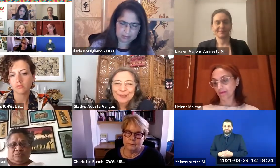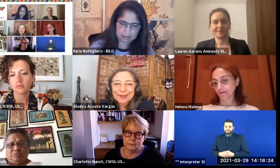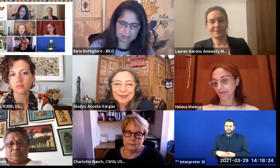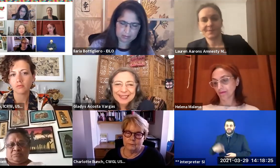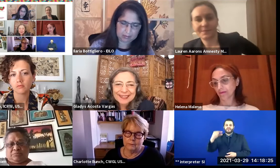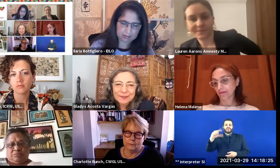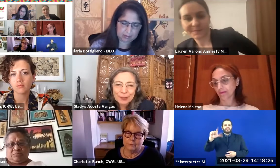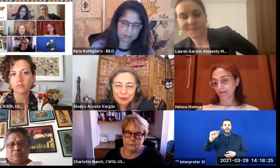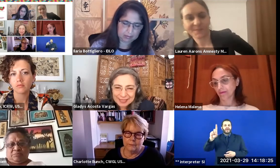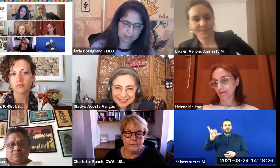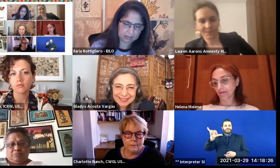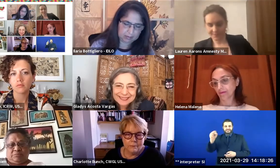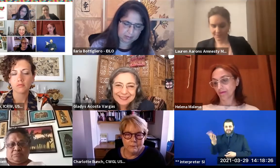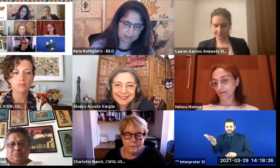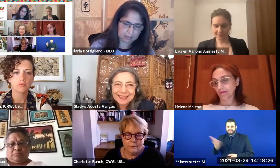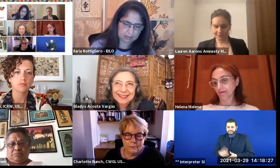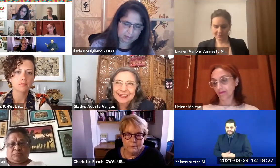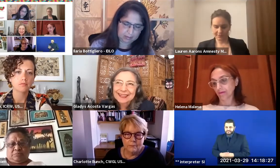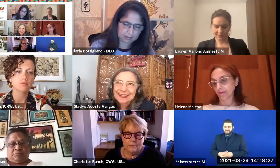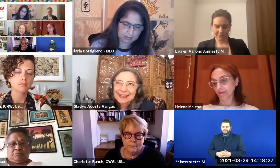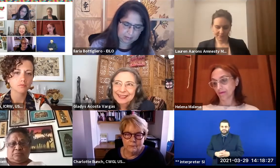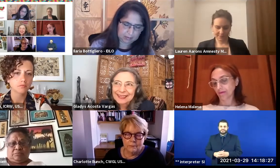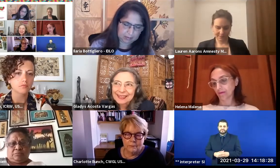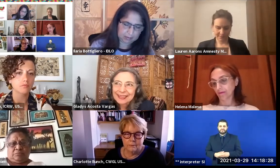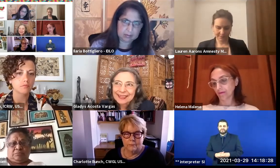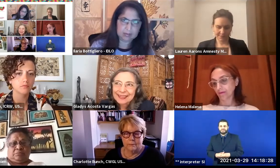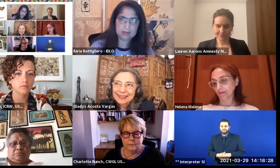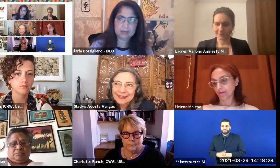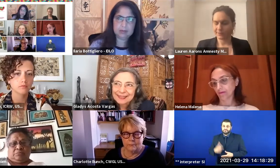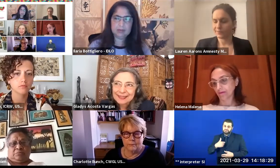Bueno, en primer lugar, me gustaría decir que